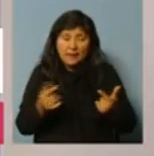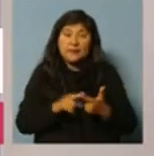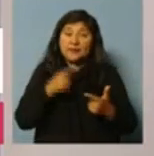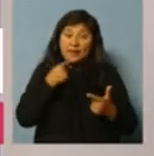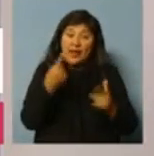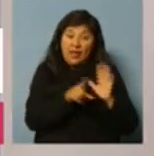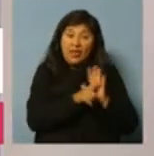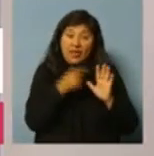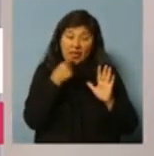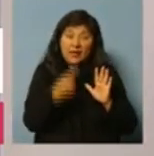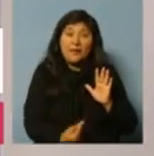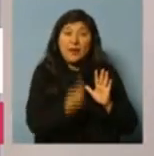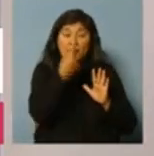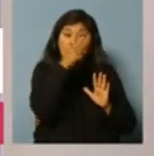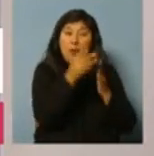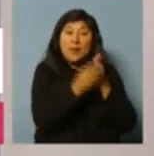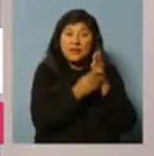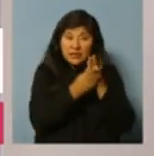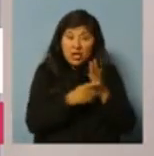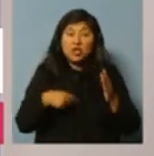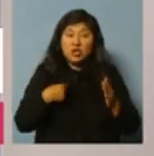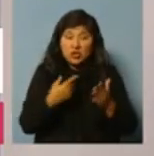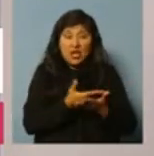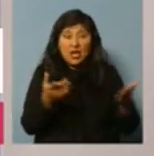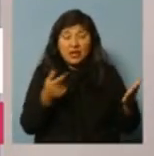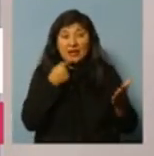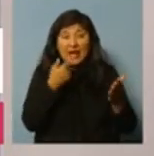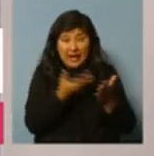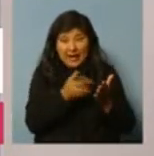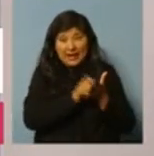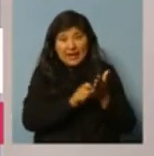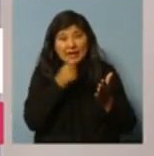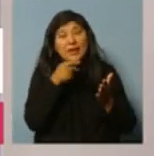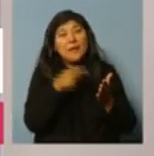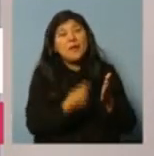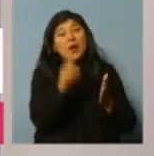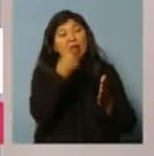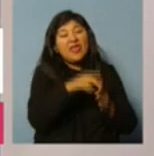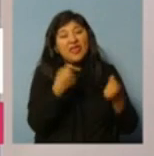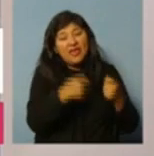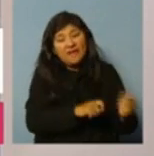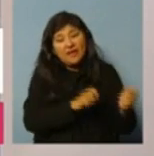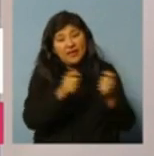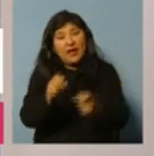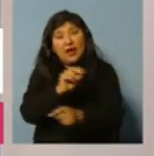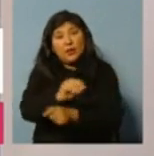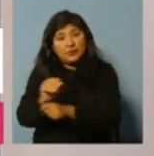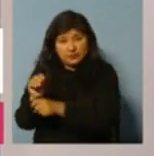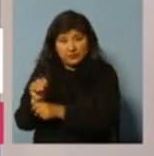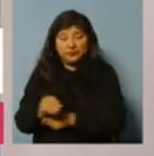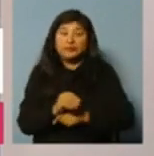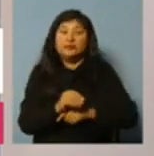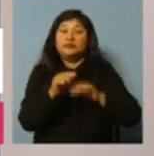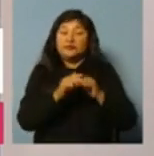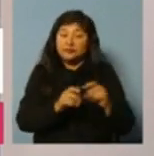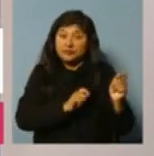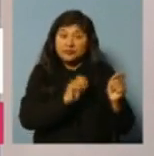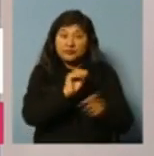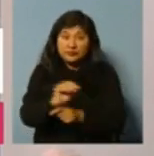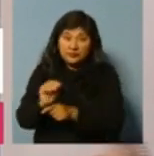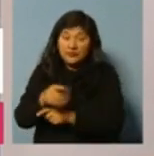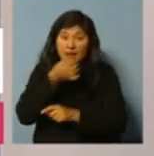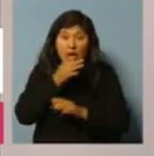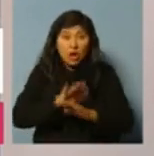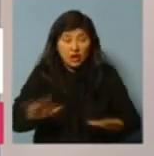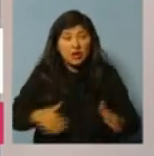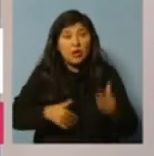alimentación primaria que se garantice los nutrientes a los a los niños como los marcaban los informes que son la